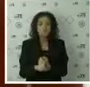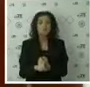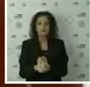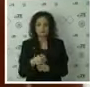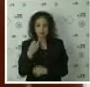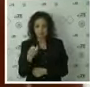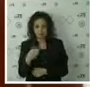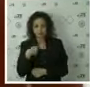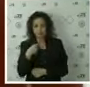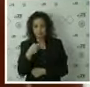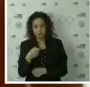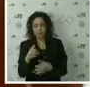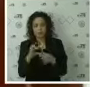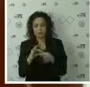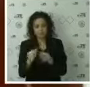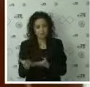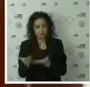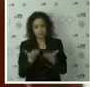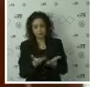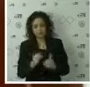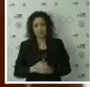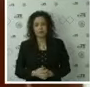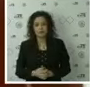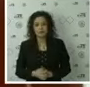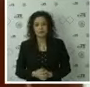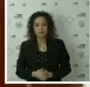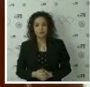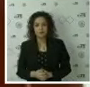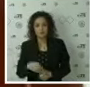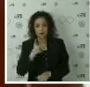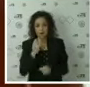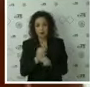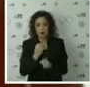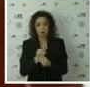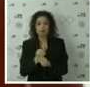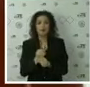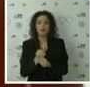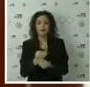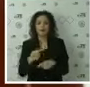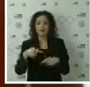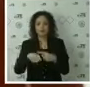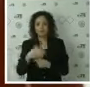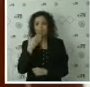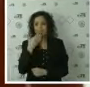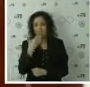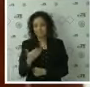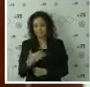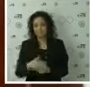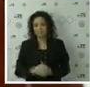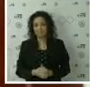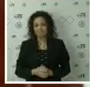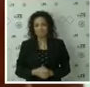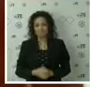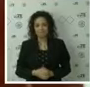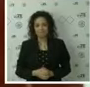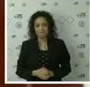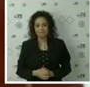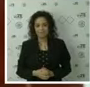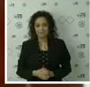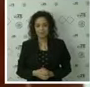expectativa el uso de la voz, pero desde luego es un buen momento para inconformarse, si fuera el caso o